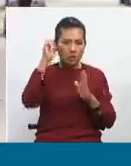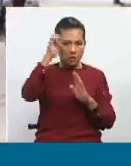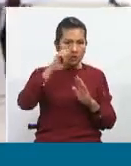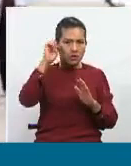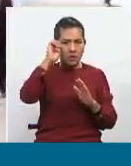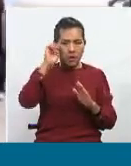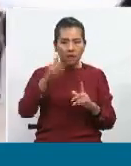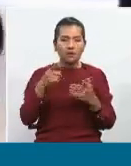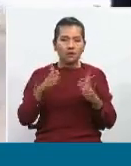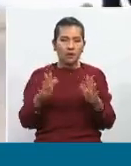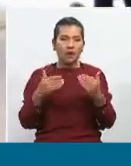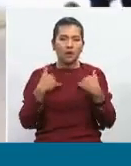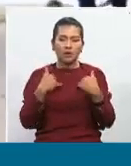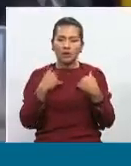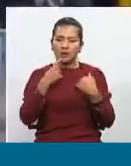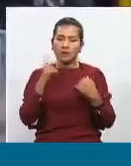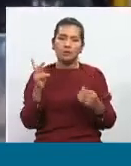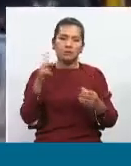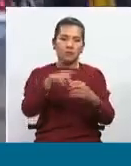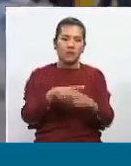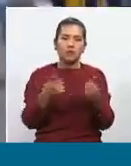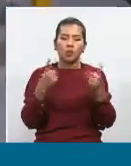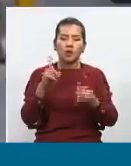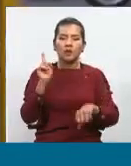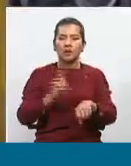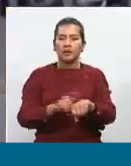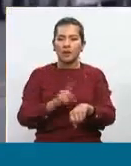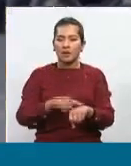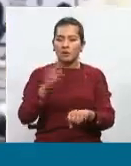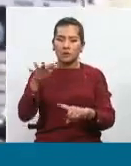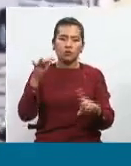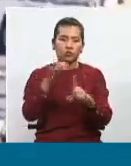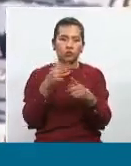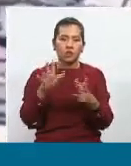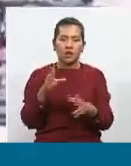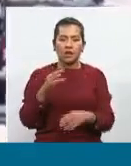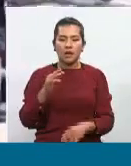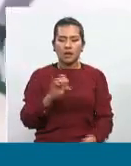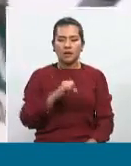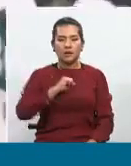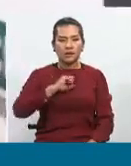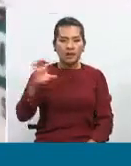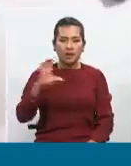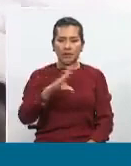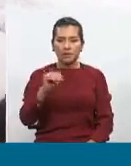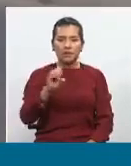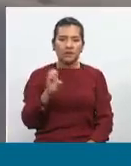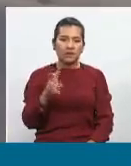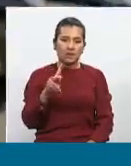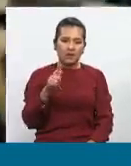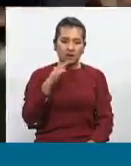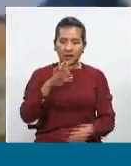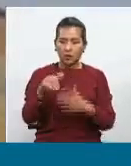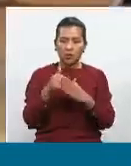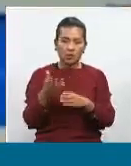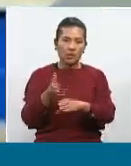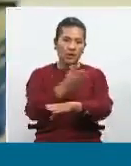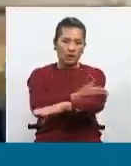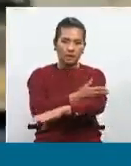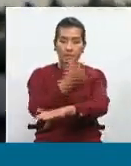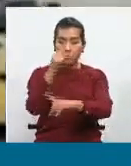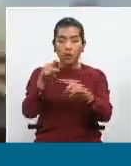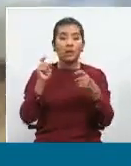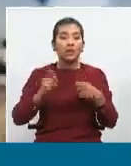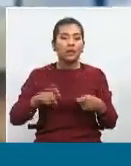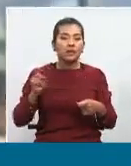que también se presentaron en el momento de las masacres acá y Sencata, antes y coetáneamente a ellas, porque es necesario